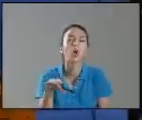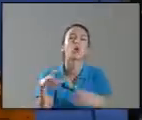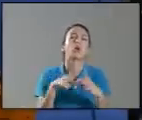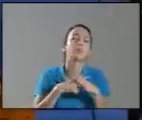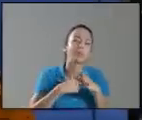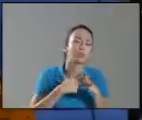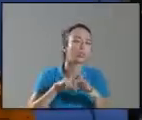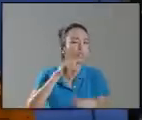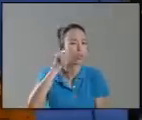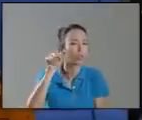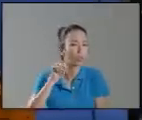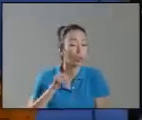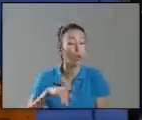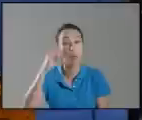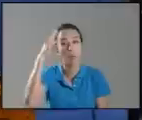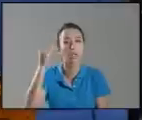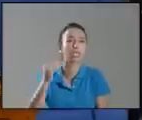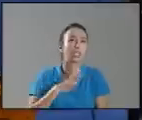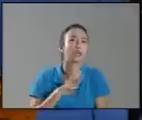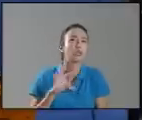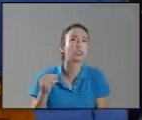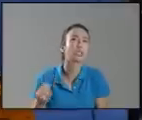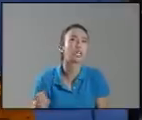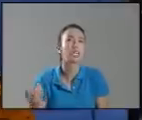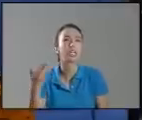Y el otro empieza, ¿y cómo fue?